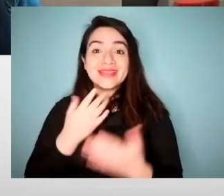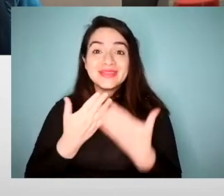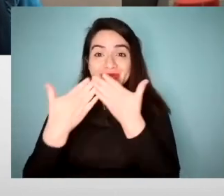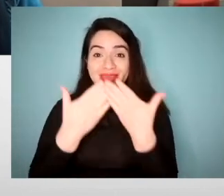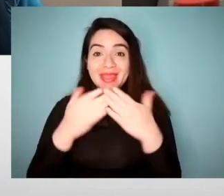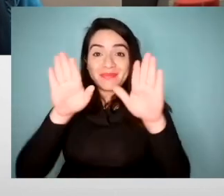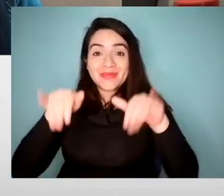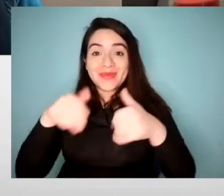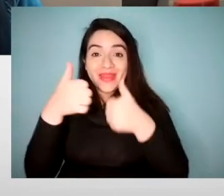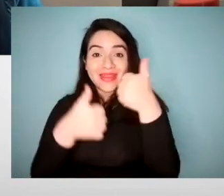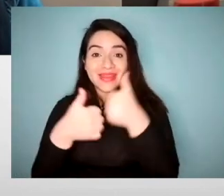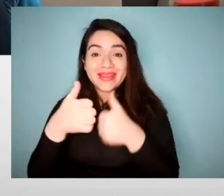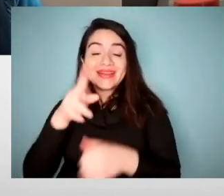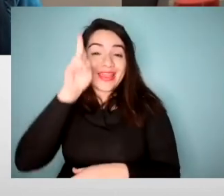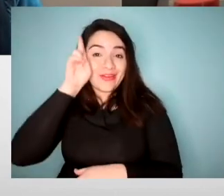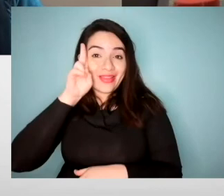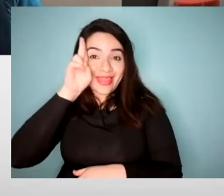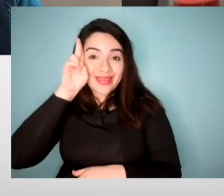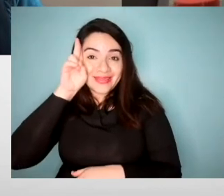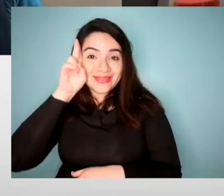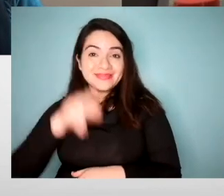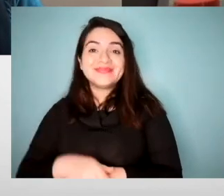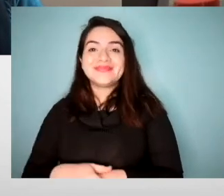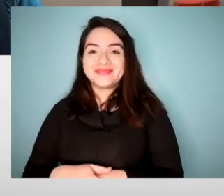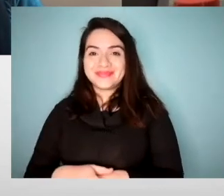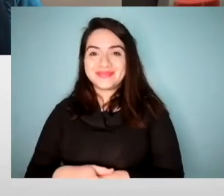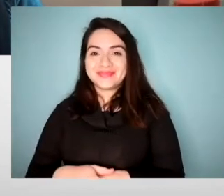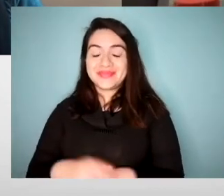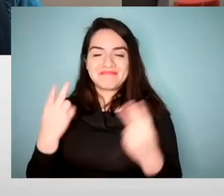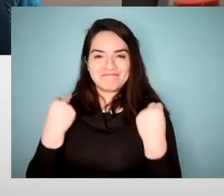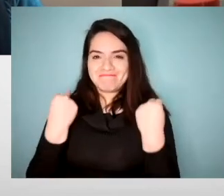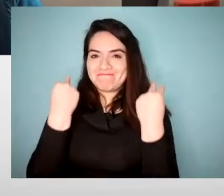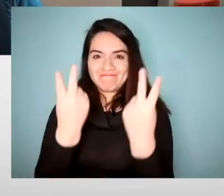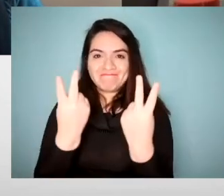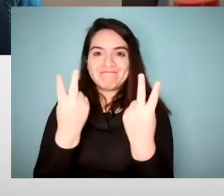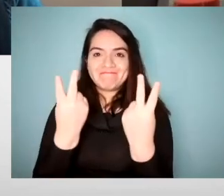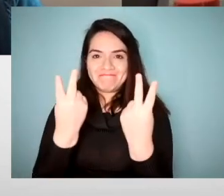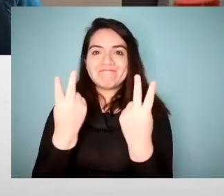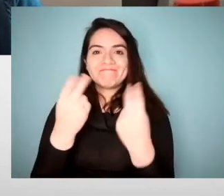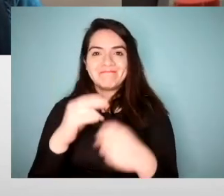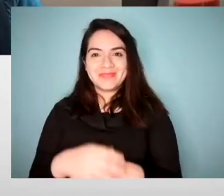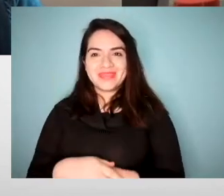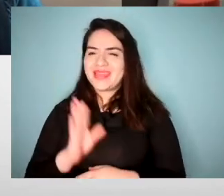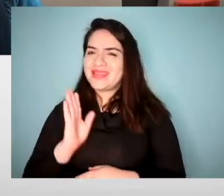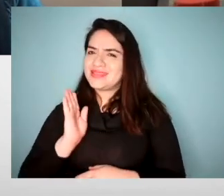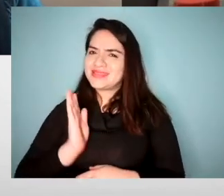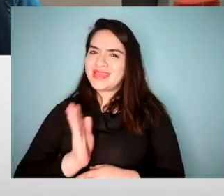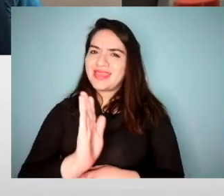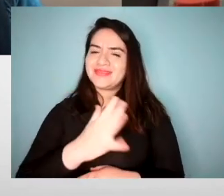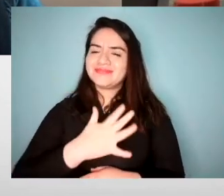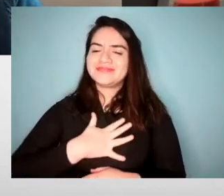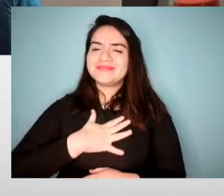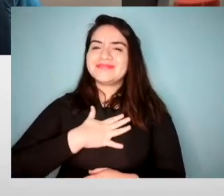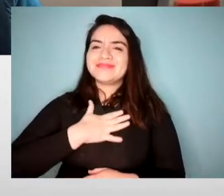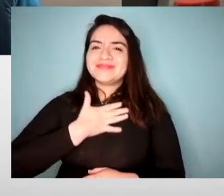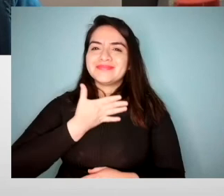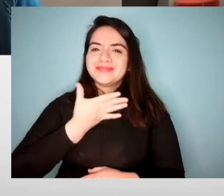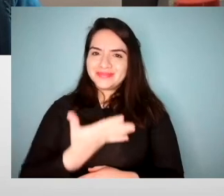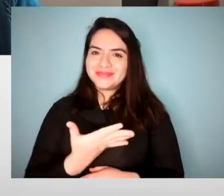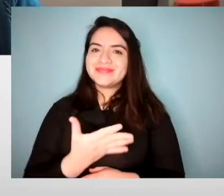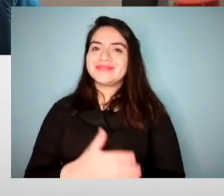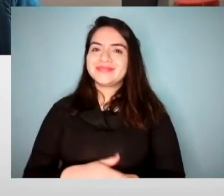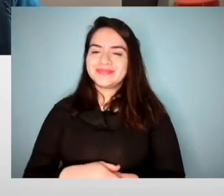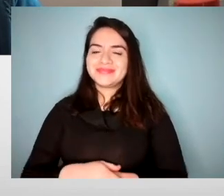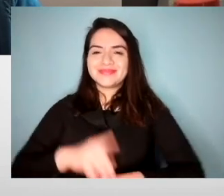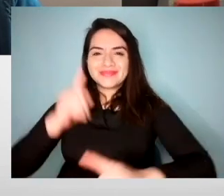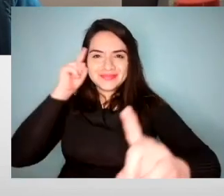solo debemos recordar, por supuesto, atrevernos y seguir el instinto de abocarnos